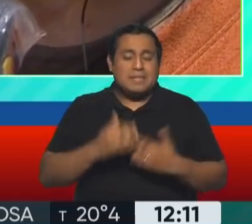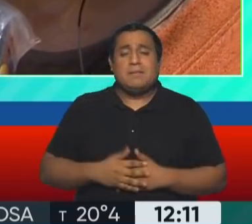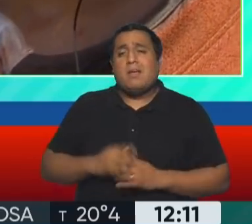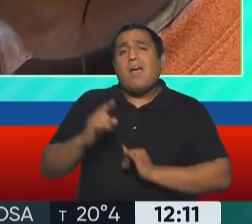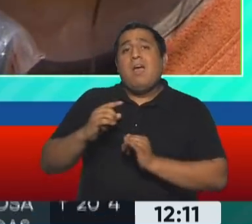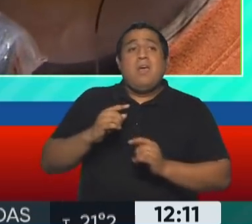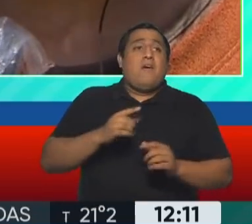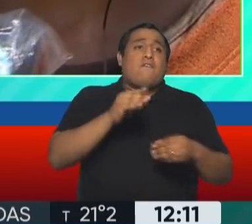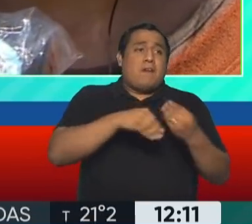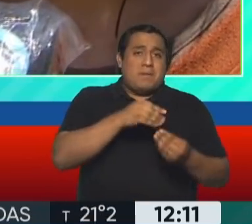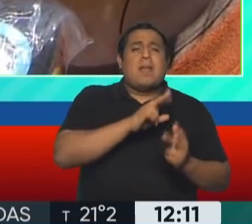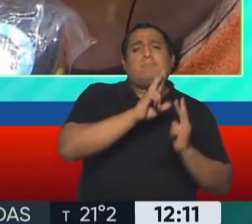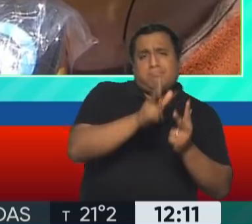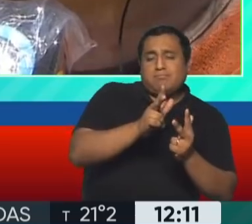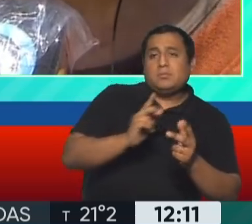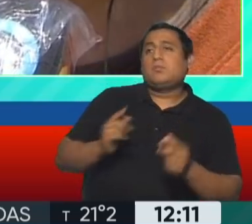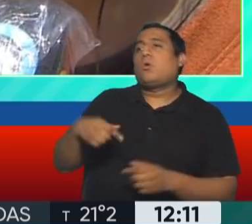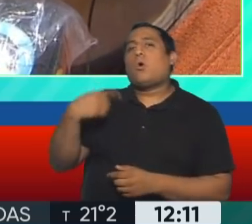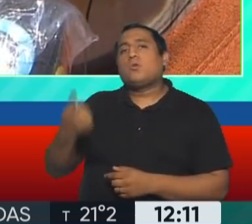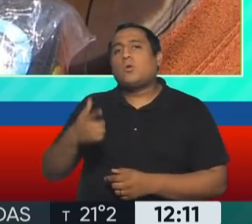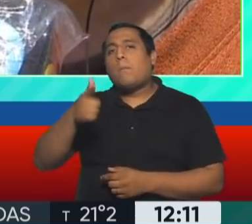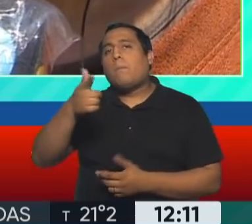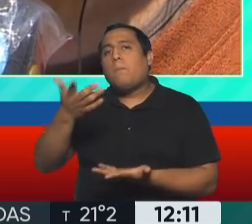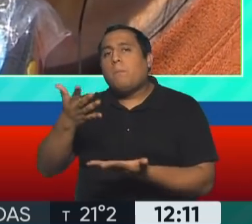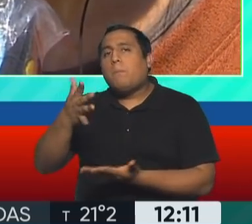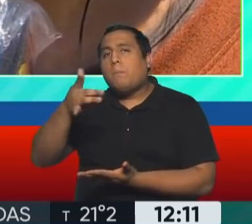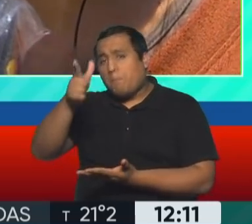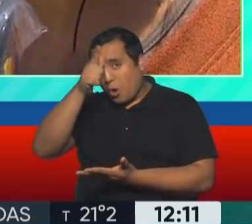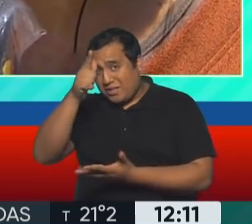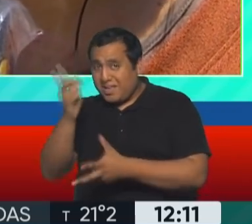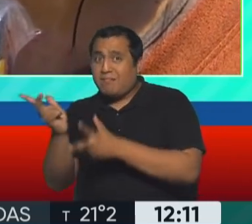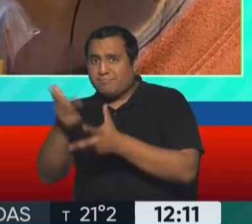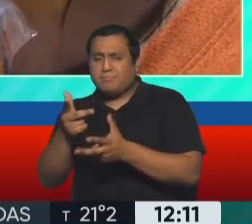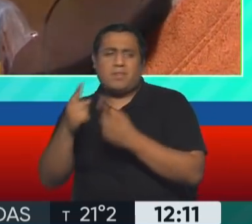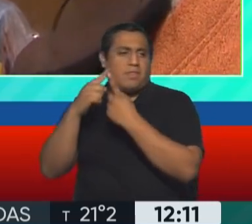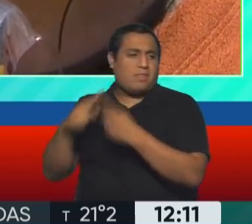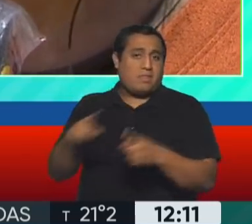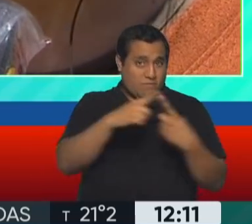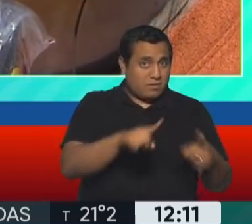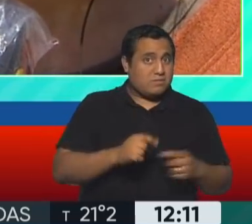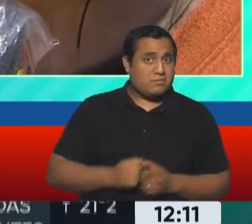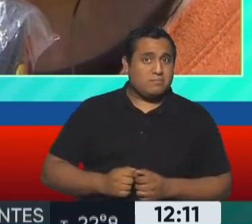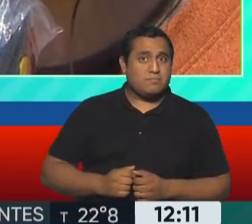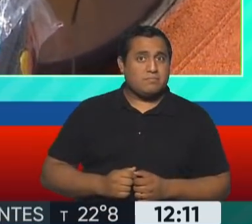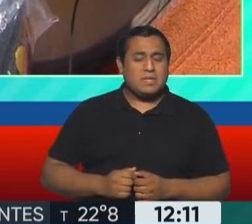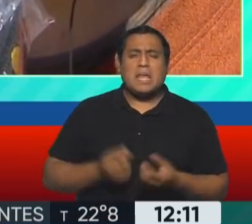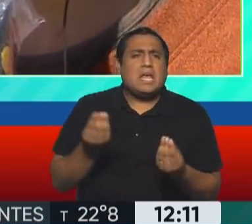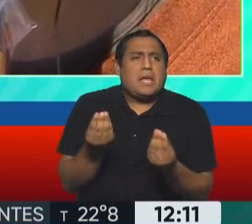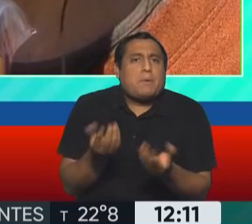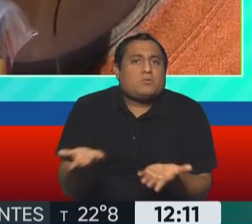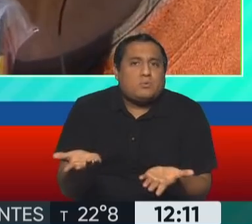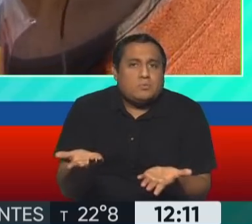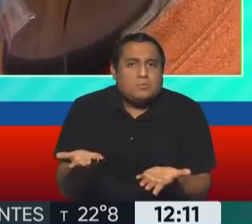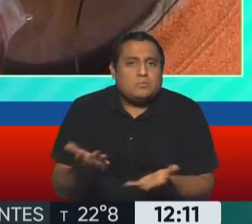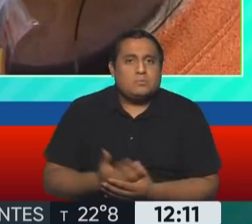de la familia, su versión, por un lado, y sí, la versión de los efectivos de la ciudad de Buenos Aires. ¿Qué fue lo que pasó